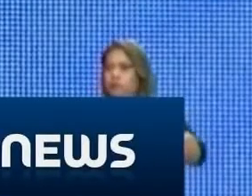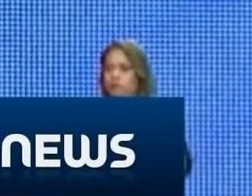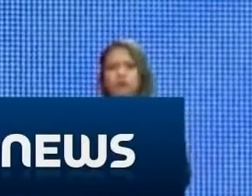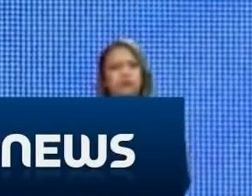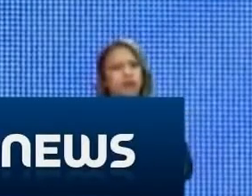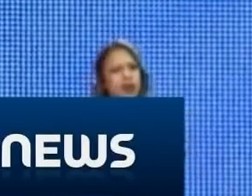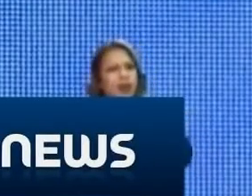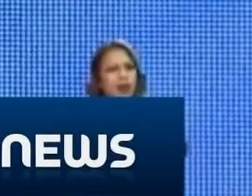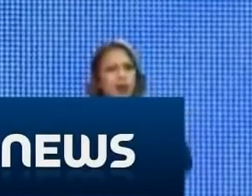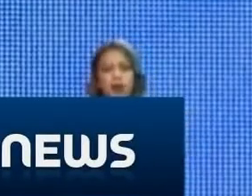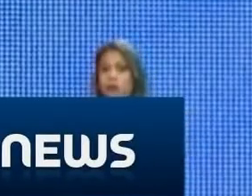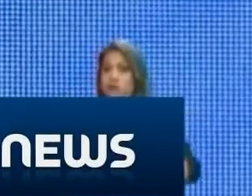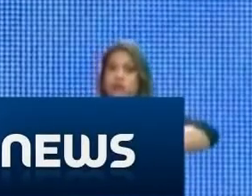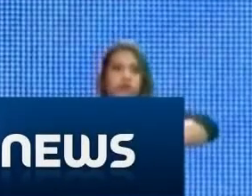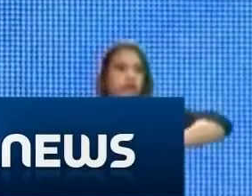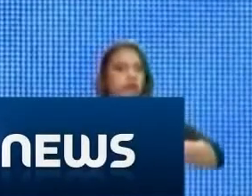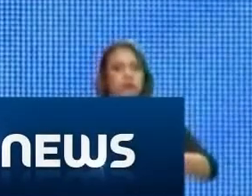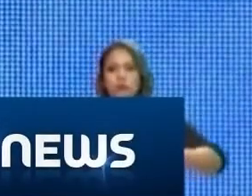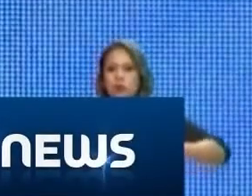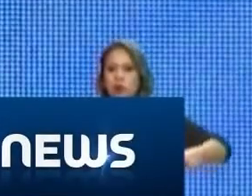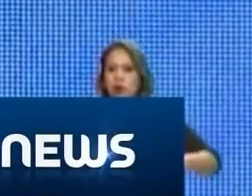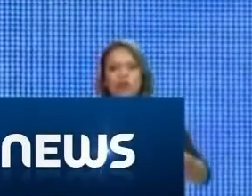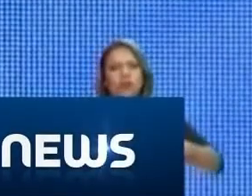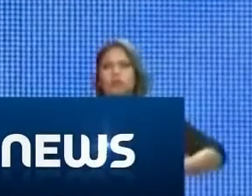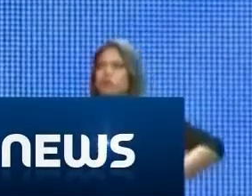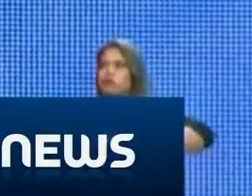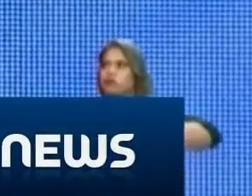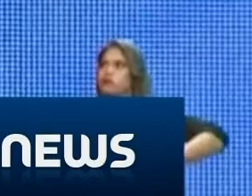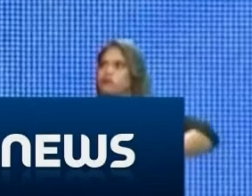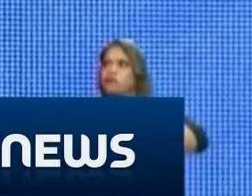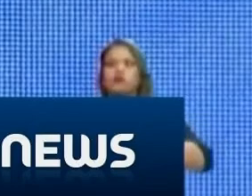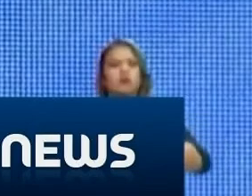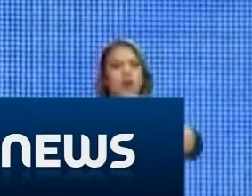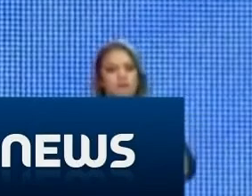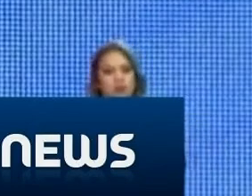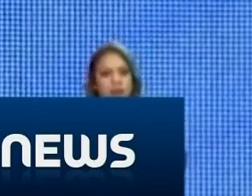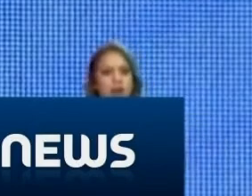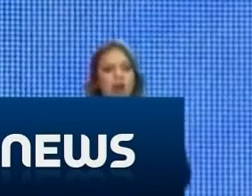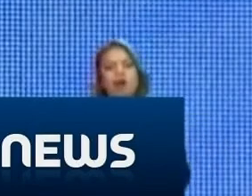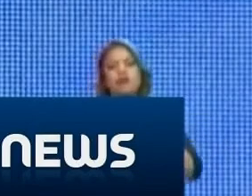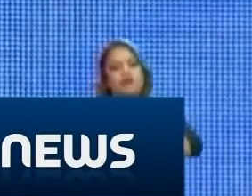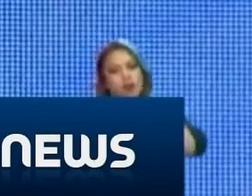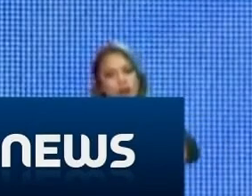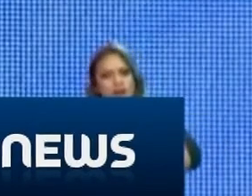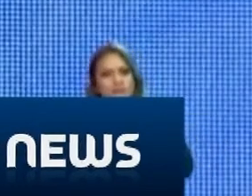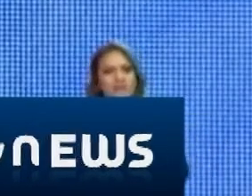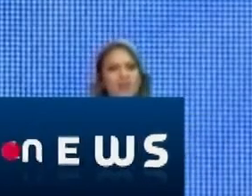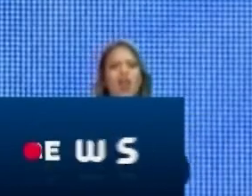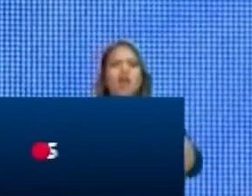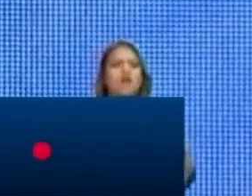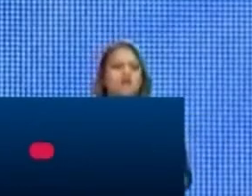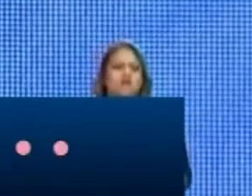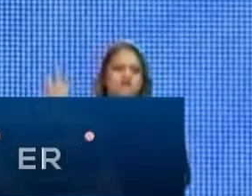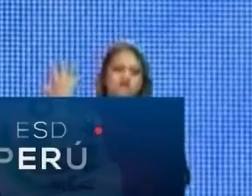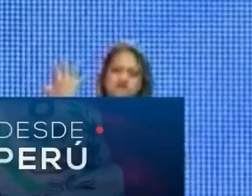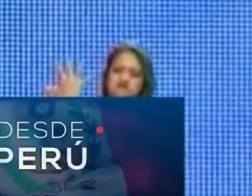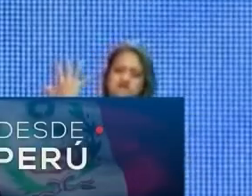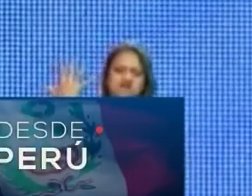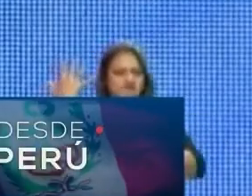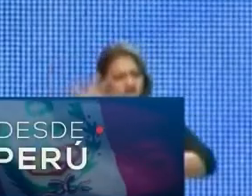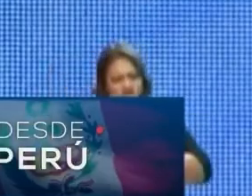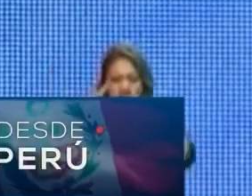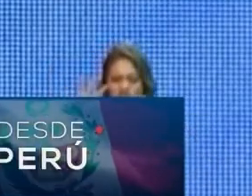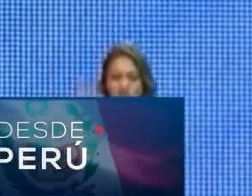demostrado que las exportaciones de banano, de café, de palma africana generan miles de fuentes de trabajo